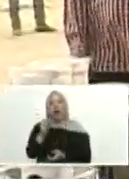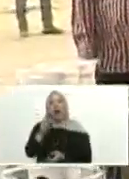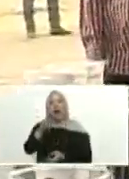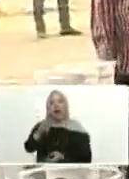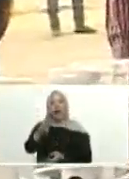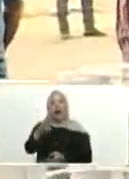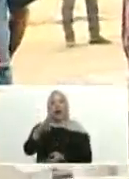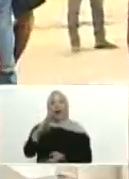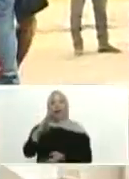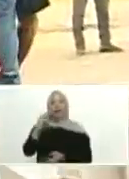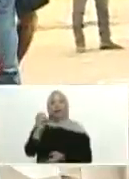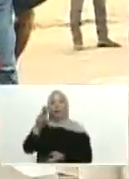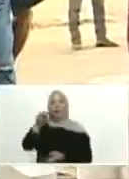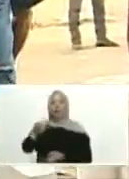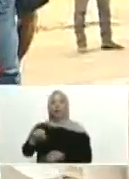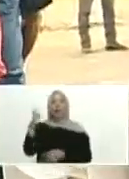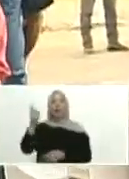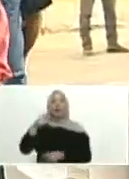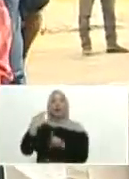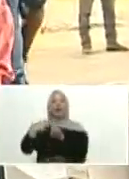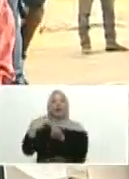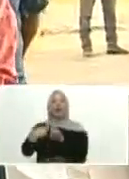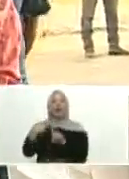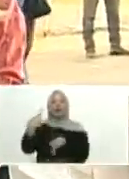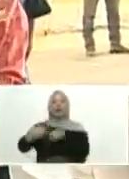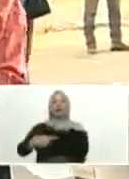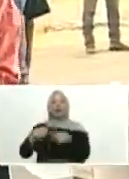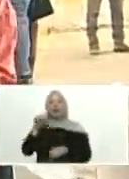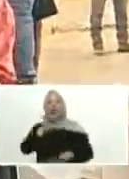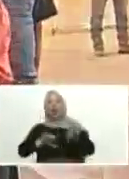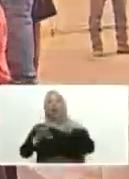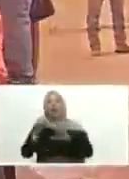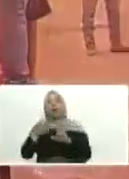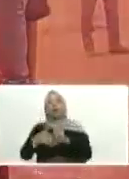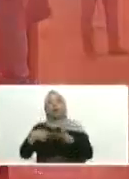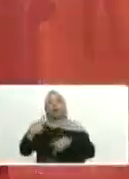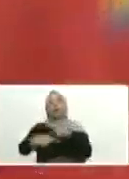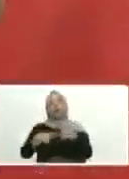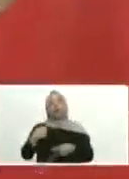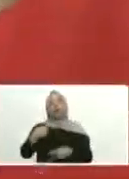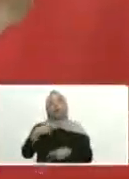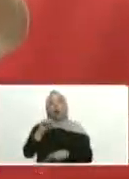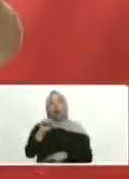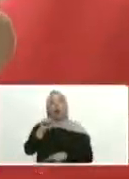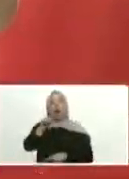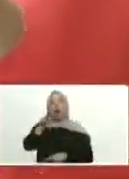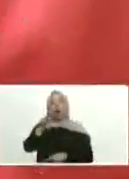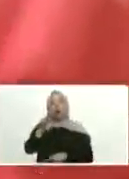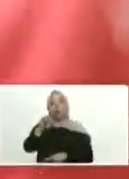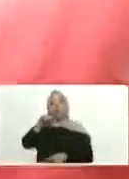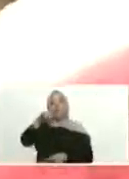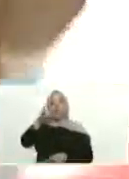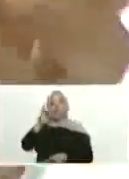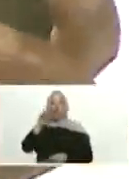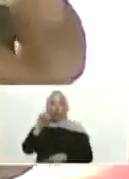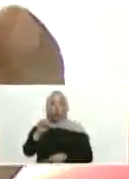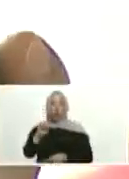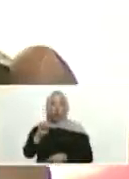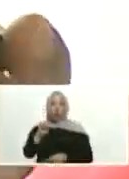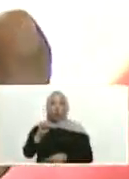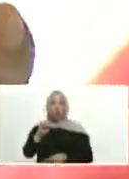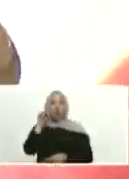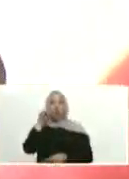es el Polo positivo que necesita la celda criolítica para producir aluminio Más allá de eso más allá de